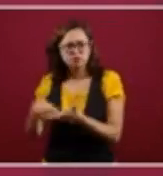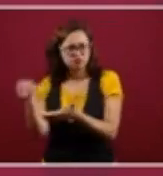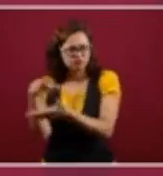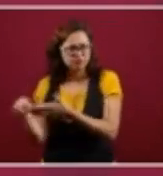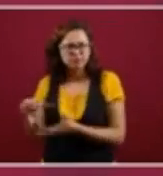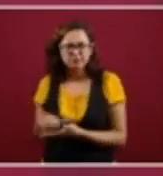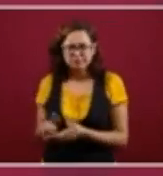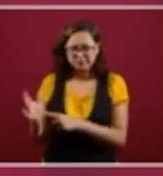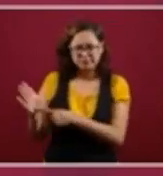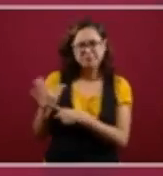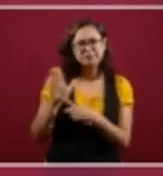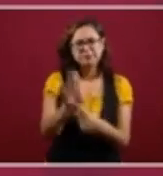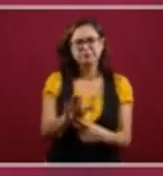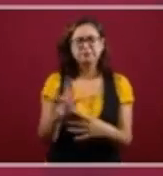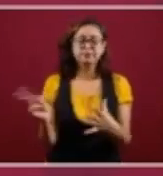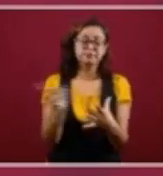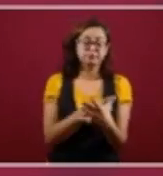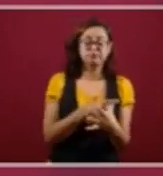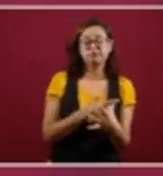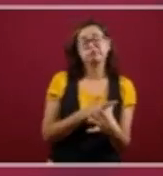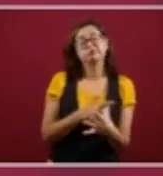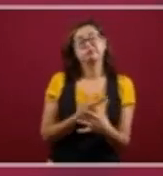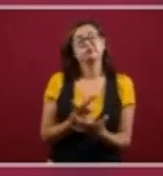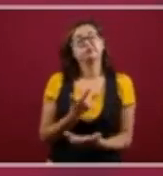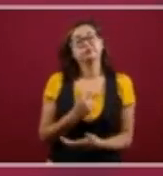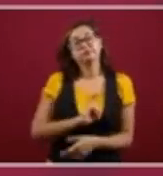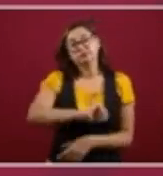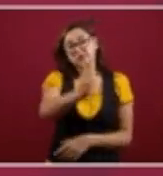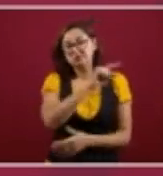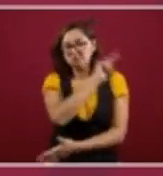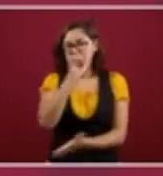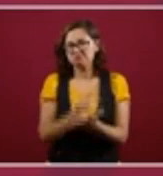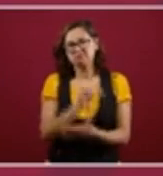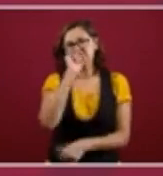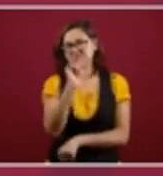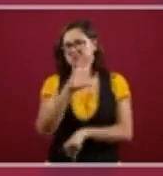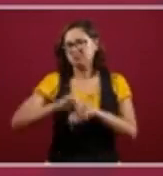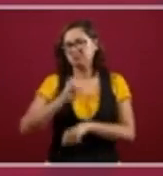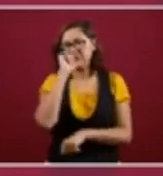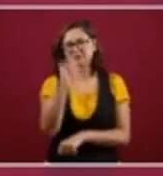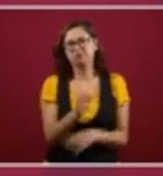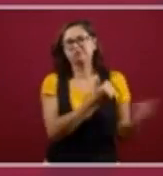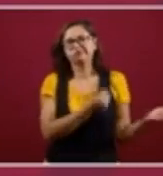entra de contrabando de armas,